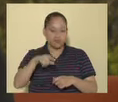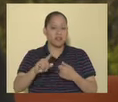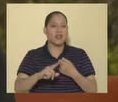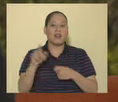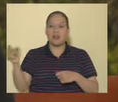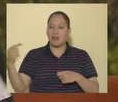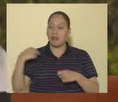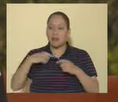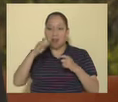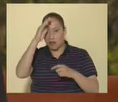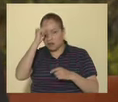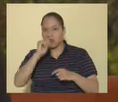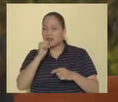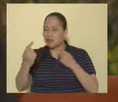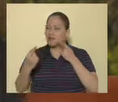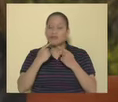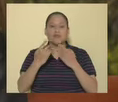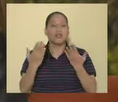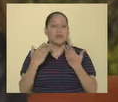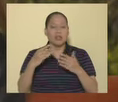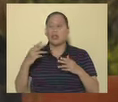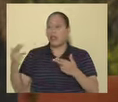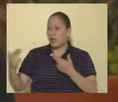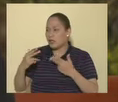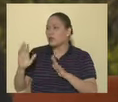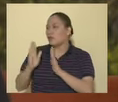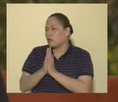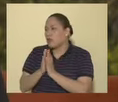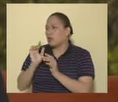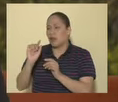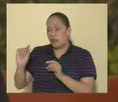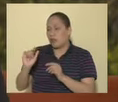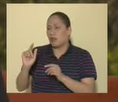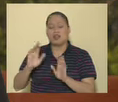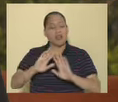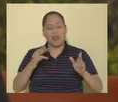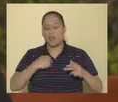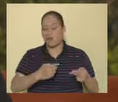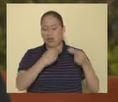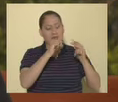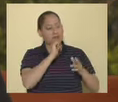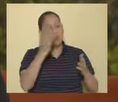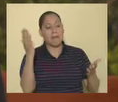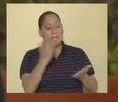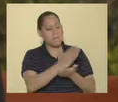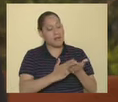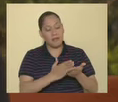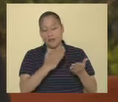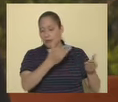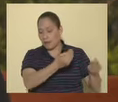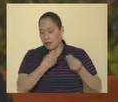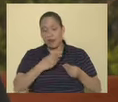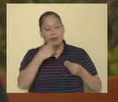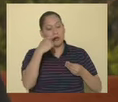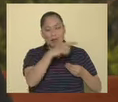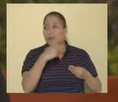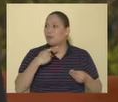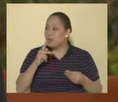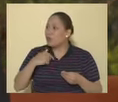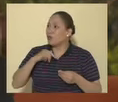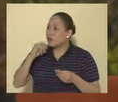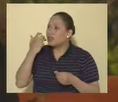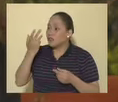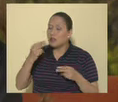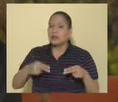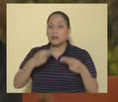Conflictos familiares, no se ponen de acuerdo en la herencia, o yo no quiero seguir con el negocio, dame mi parte, tú tu parte, no, yo sí quiero.